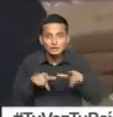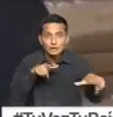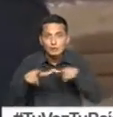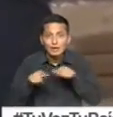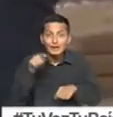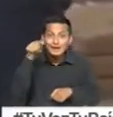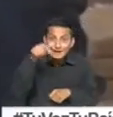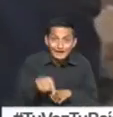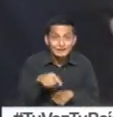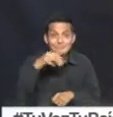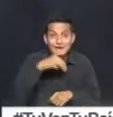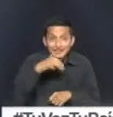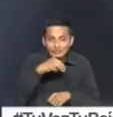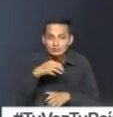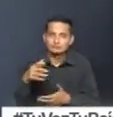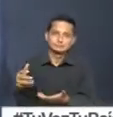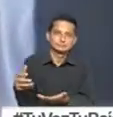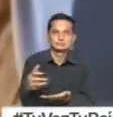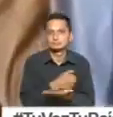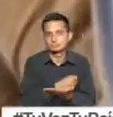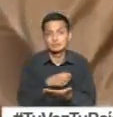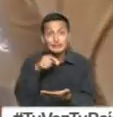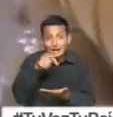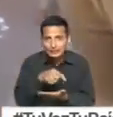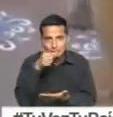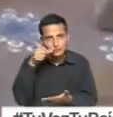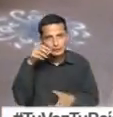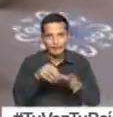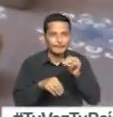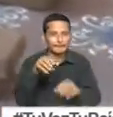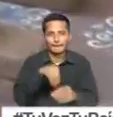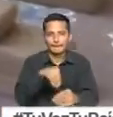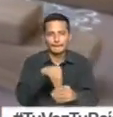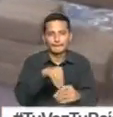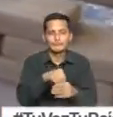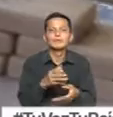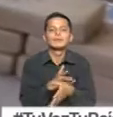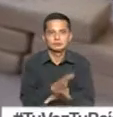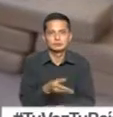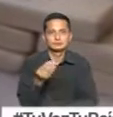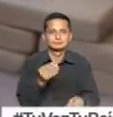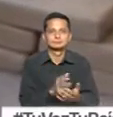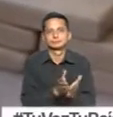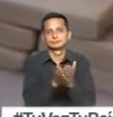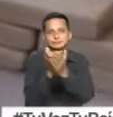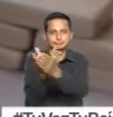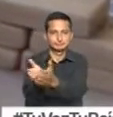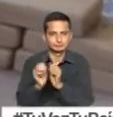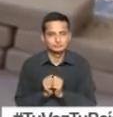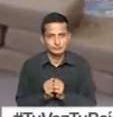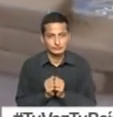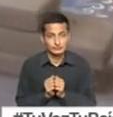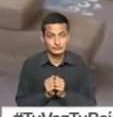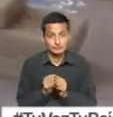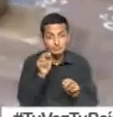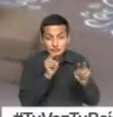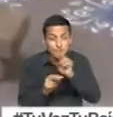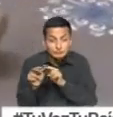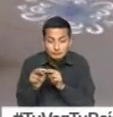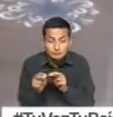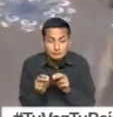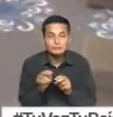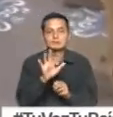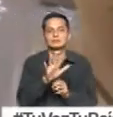de operaciones en Manta, en donde se almacenaba el alcaloide para su posterior transporte. En el operativo fueron